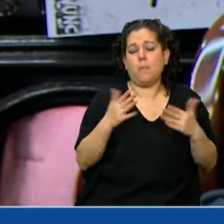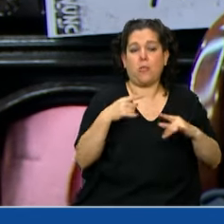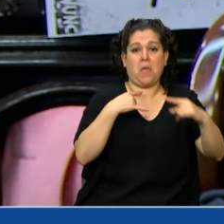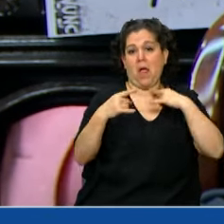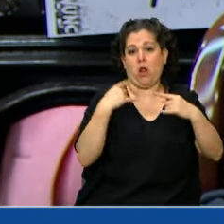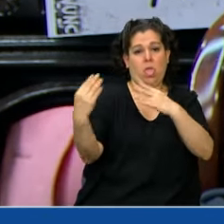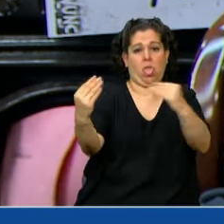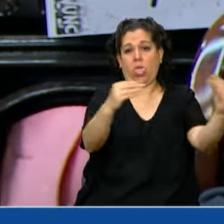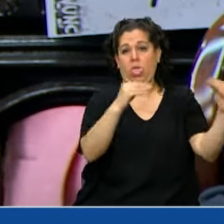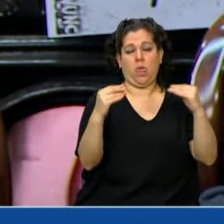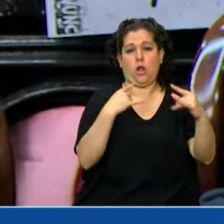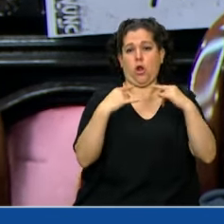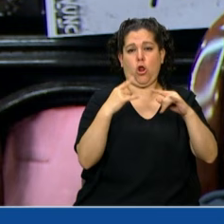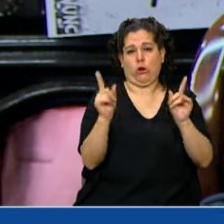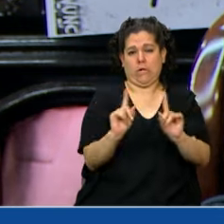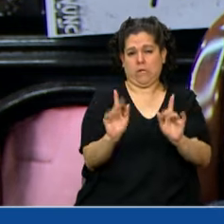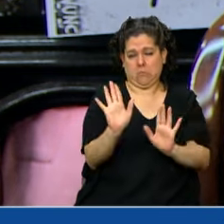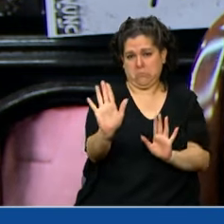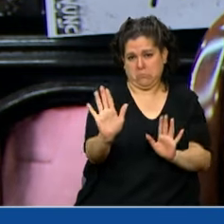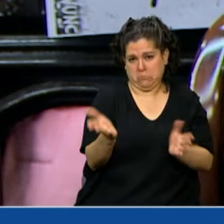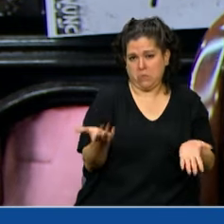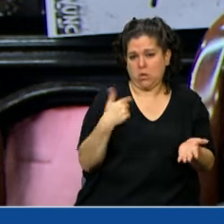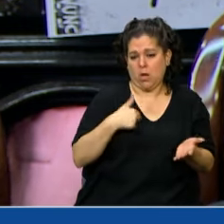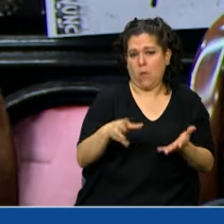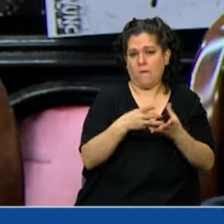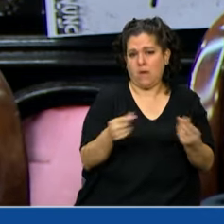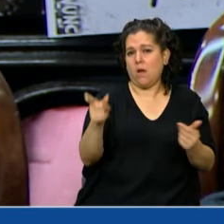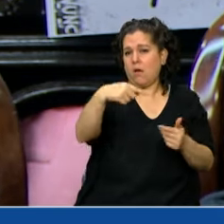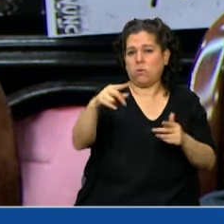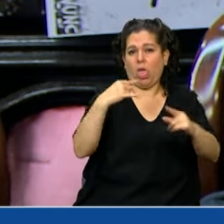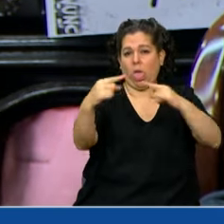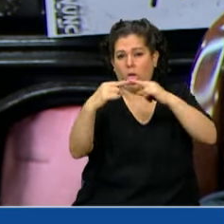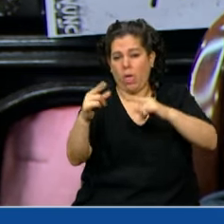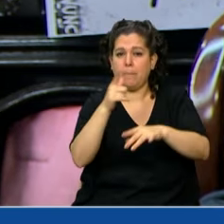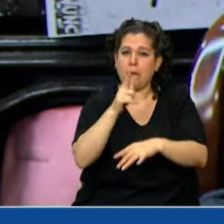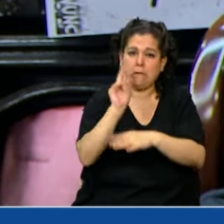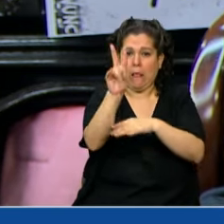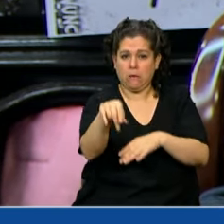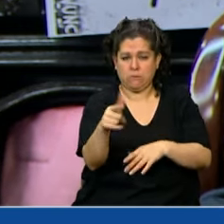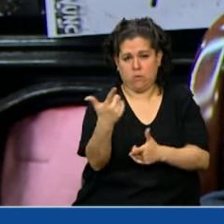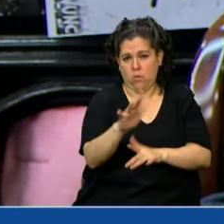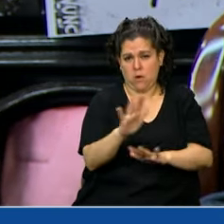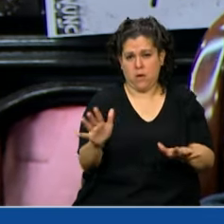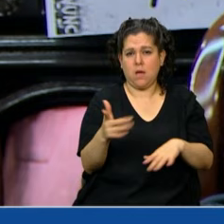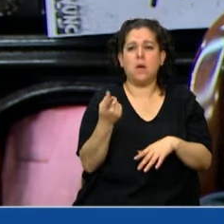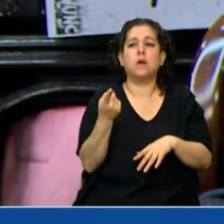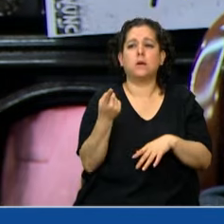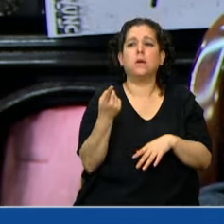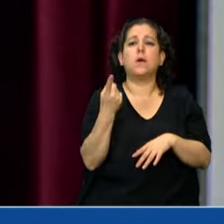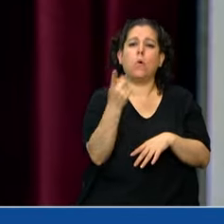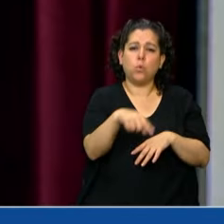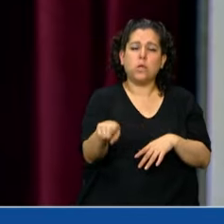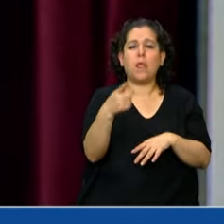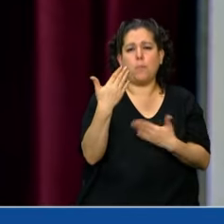gritar estoy terminando presidenta porque gritar no les da la razón y lo que sí podrían fijarse